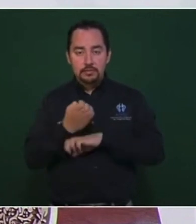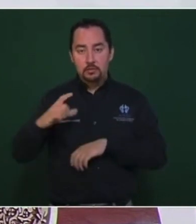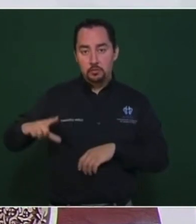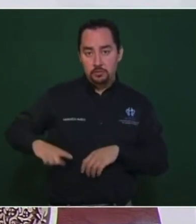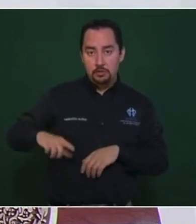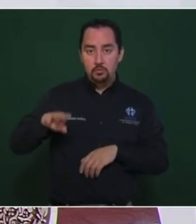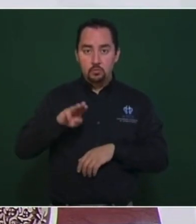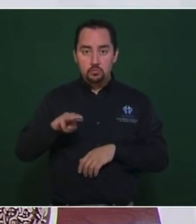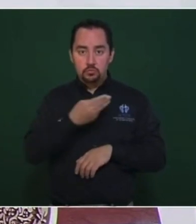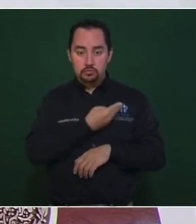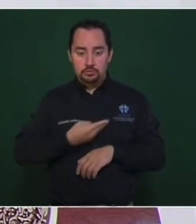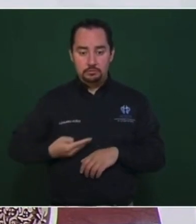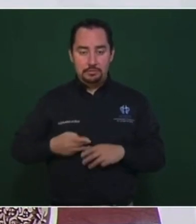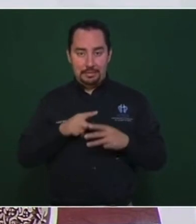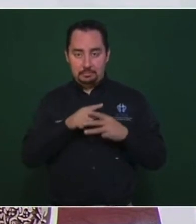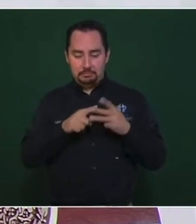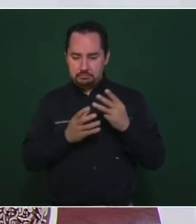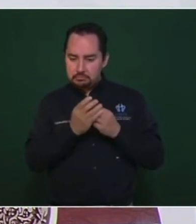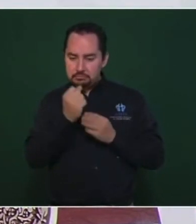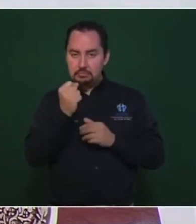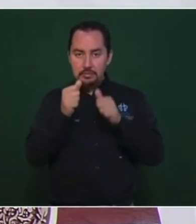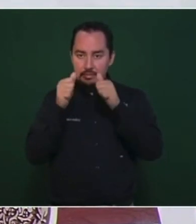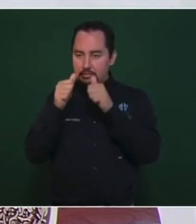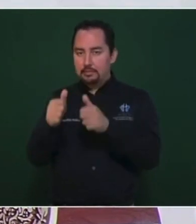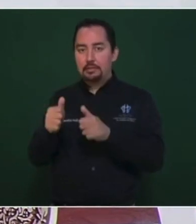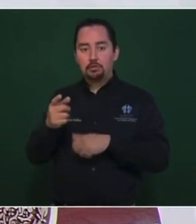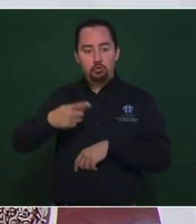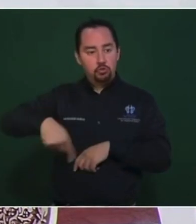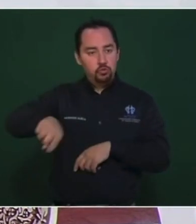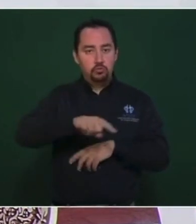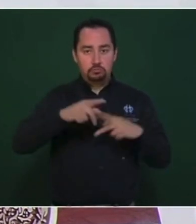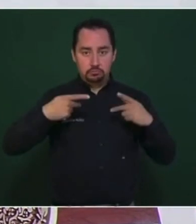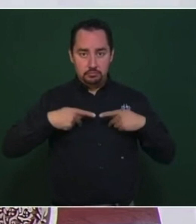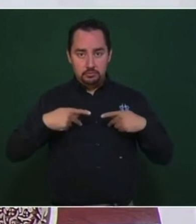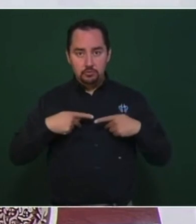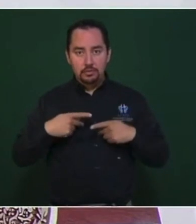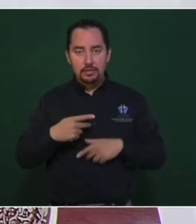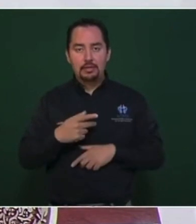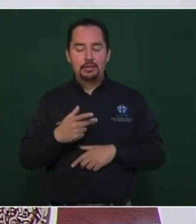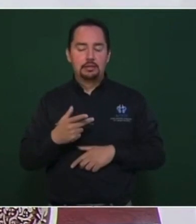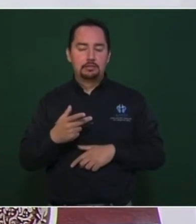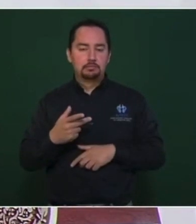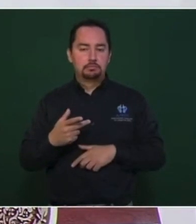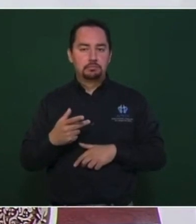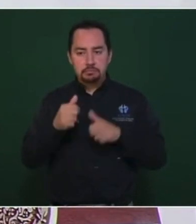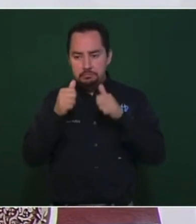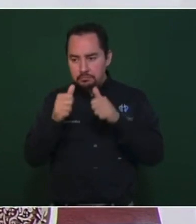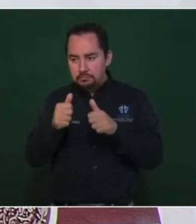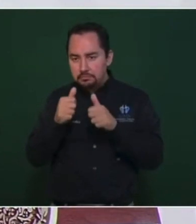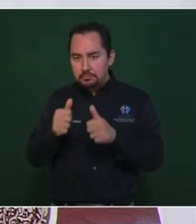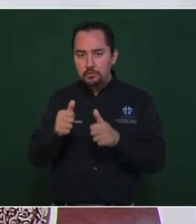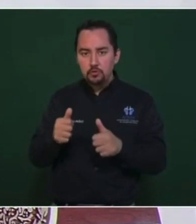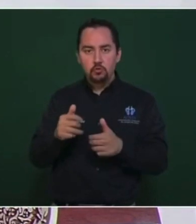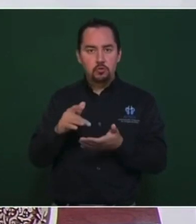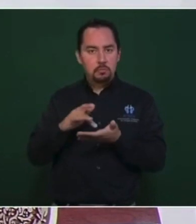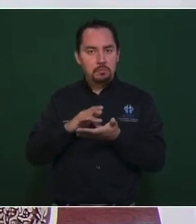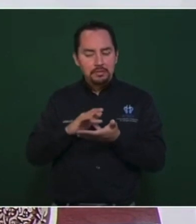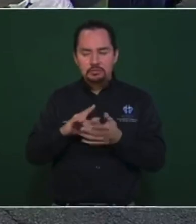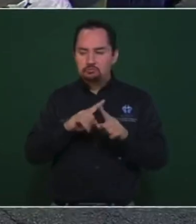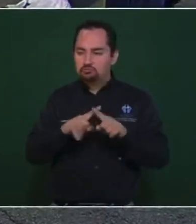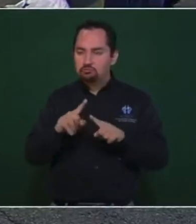brindó atención médica a los migrantes heridos y sus familias. Se proporcionó servicios